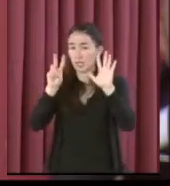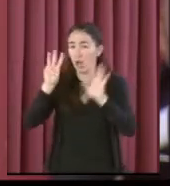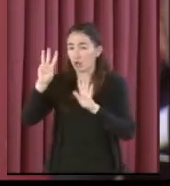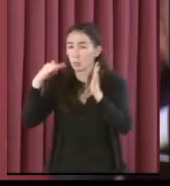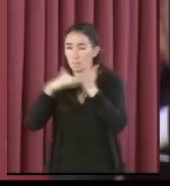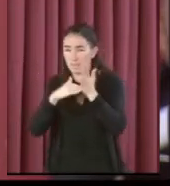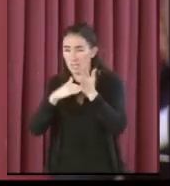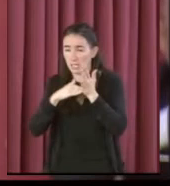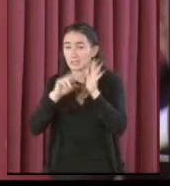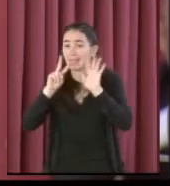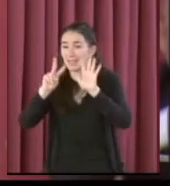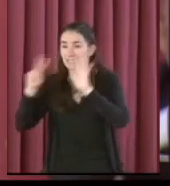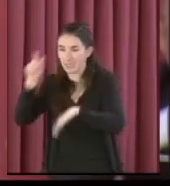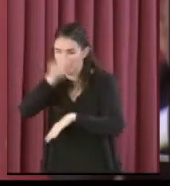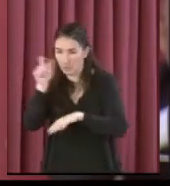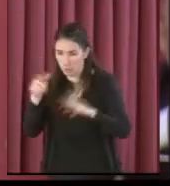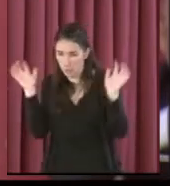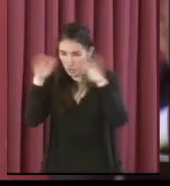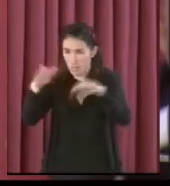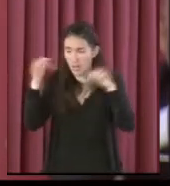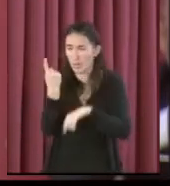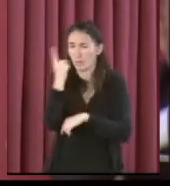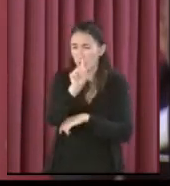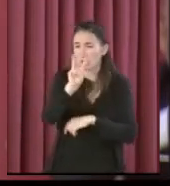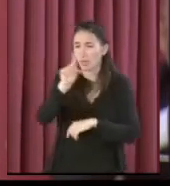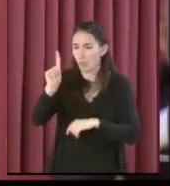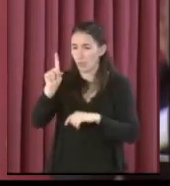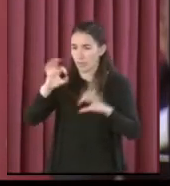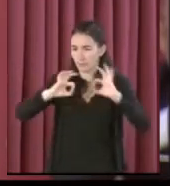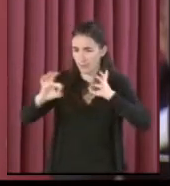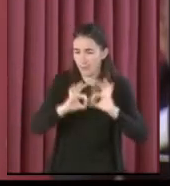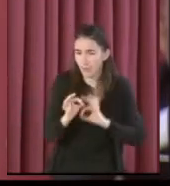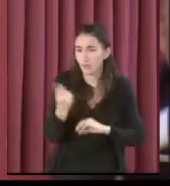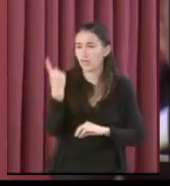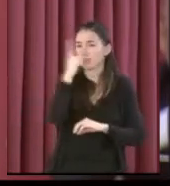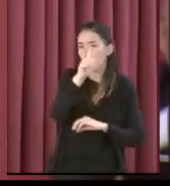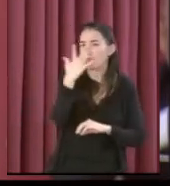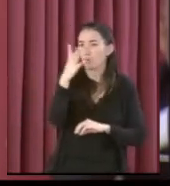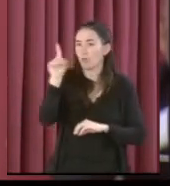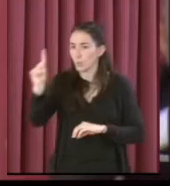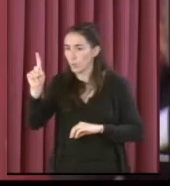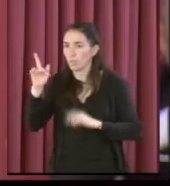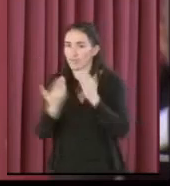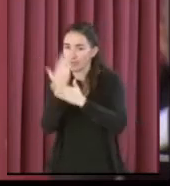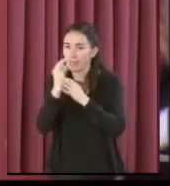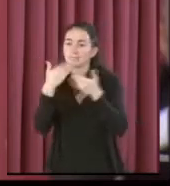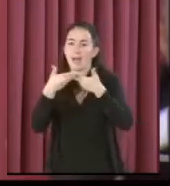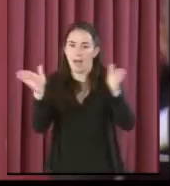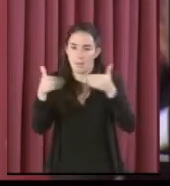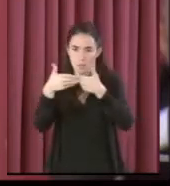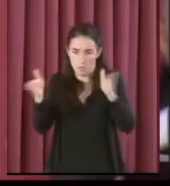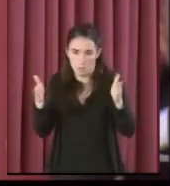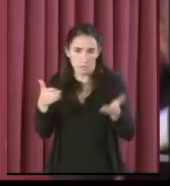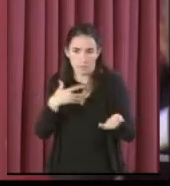78.067 espectadores, 131 montajes y 150 días de apertura al público. La